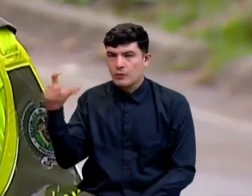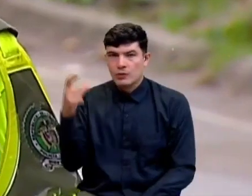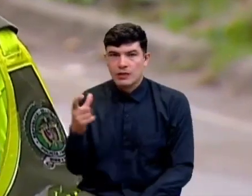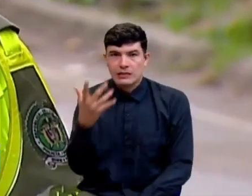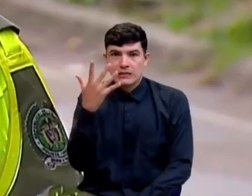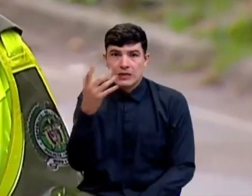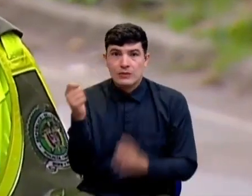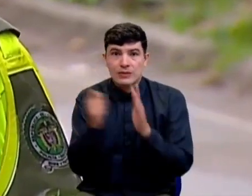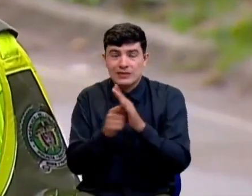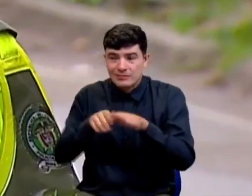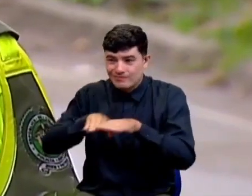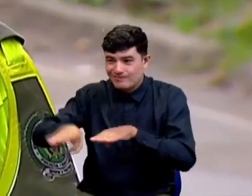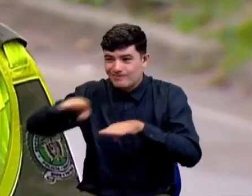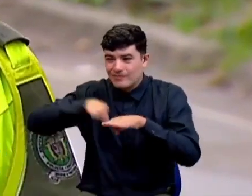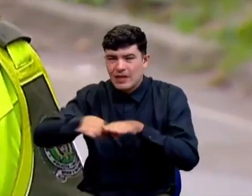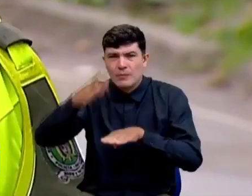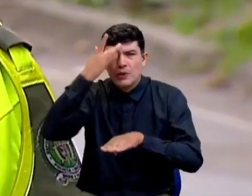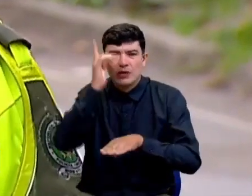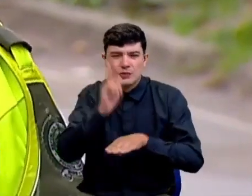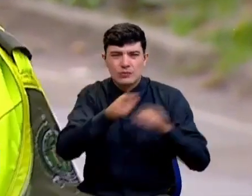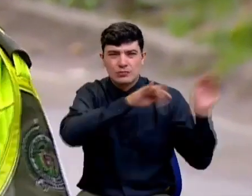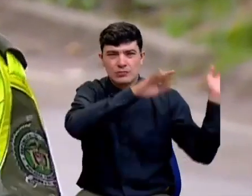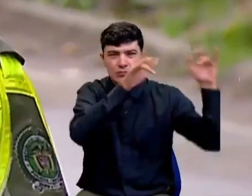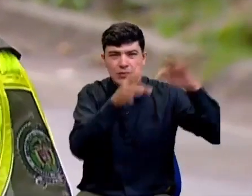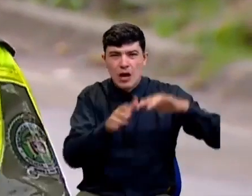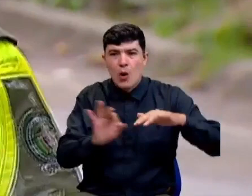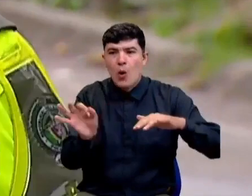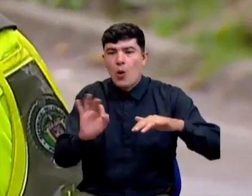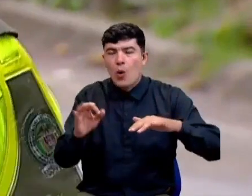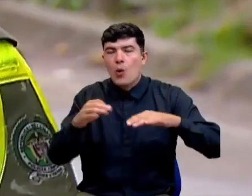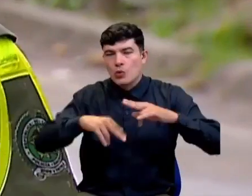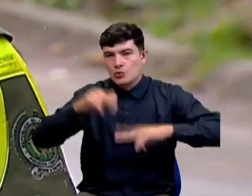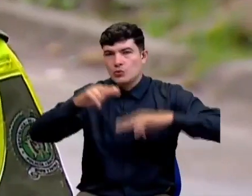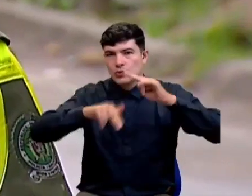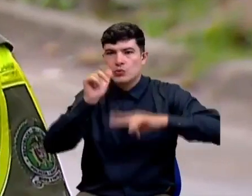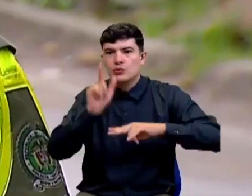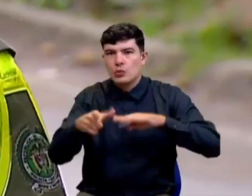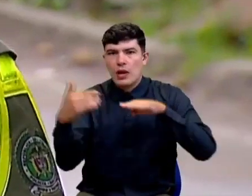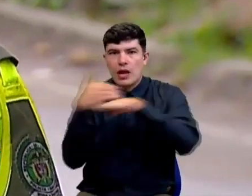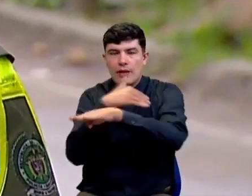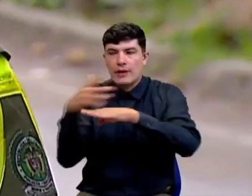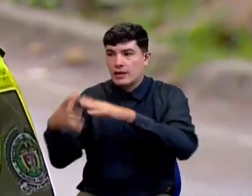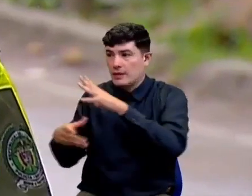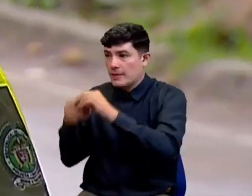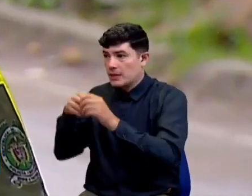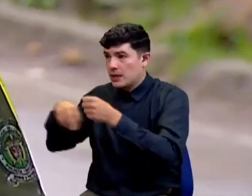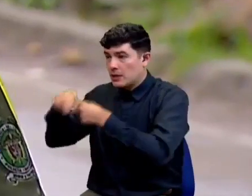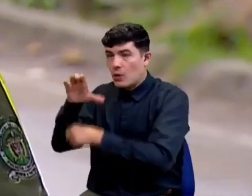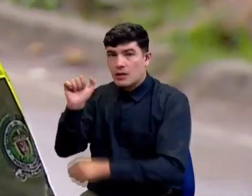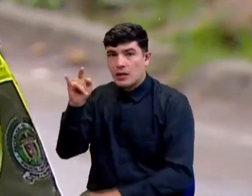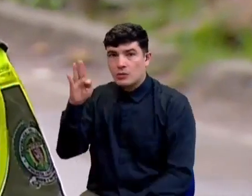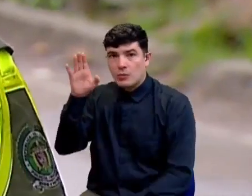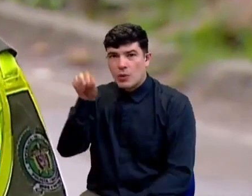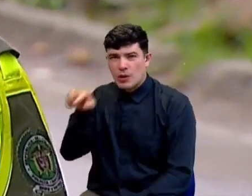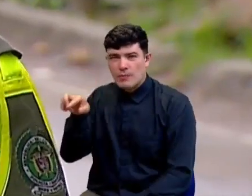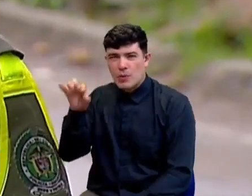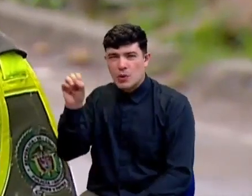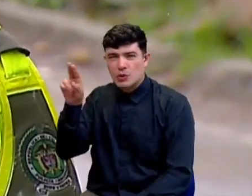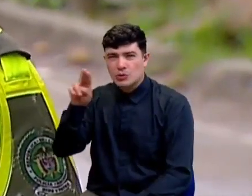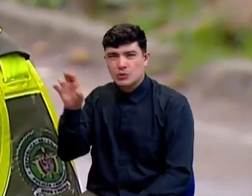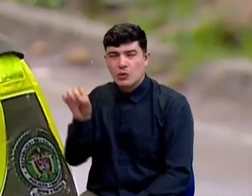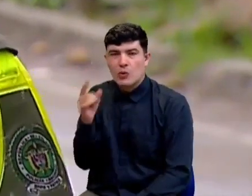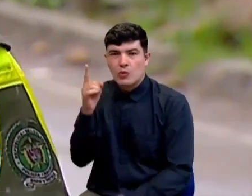pues es debido a las obras que se ven realizando, y en la vía del Catatumbo tenemos en el Alto del Pozo un paso, un carril, y en el